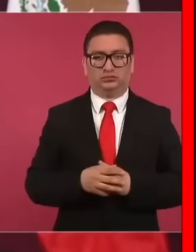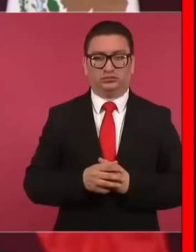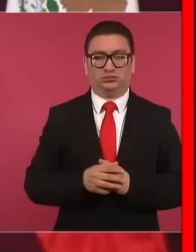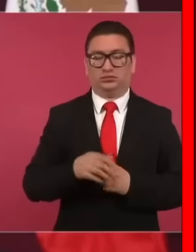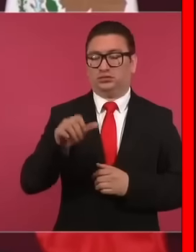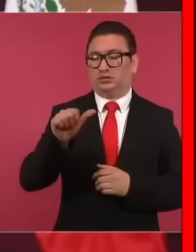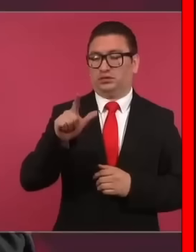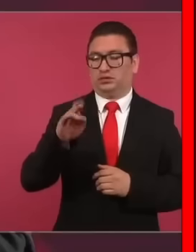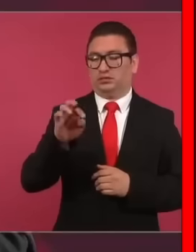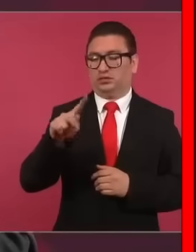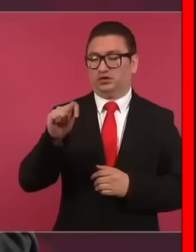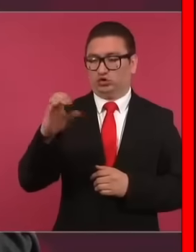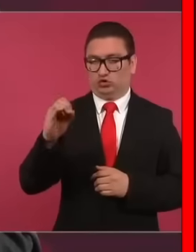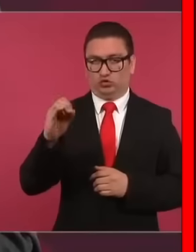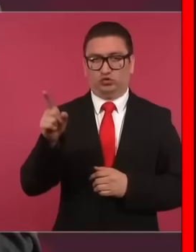Alberto y